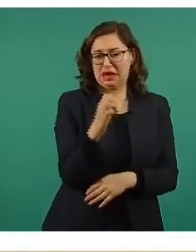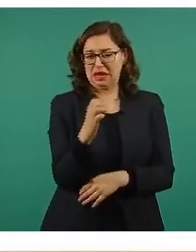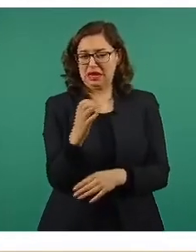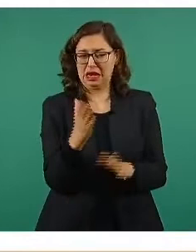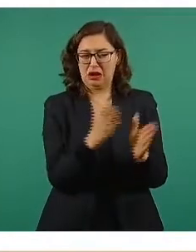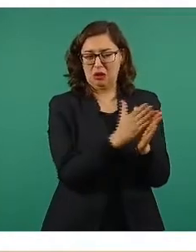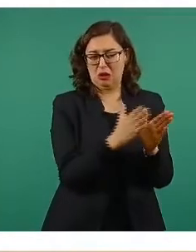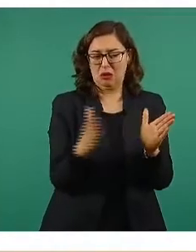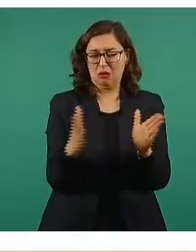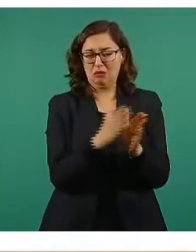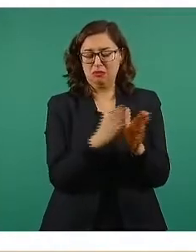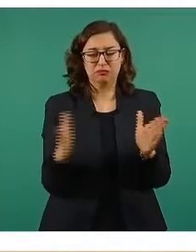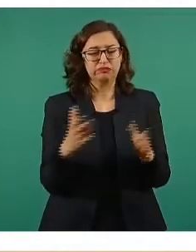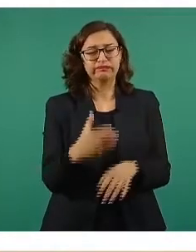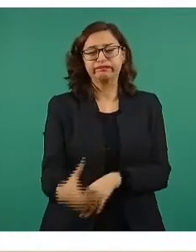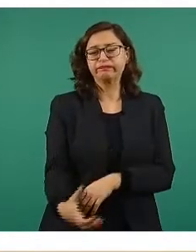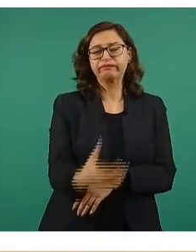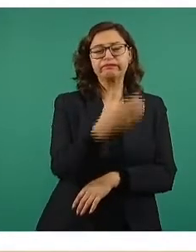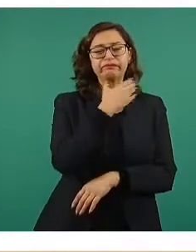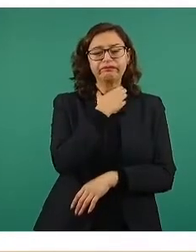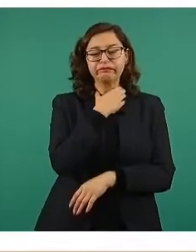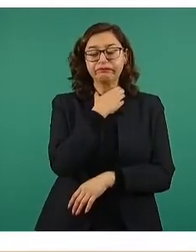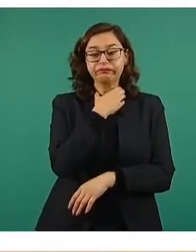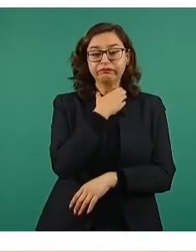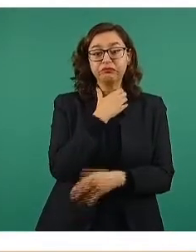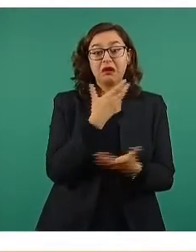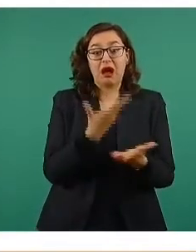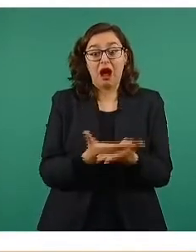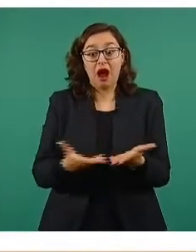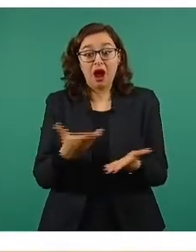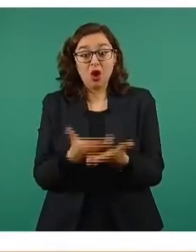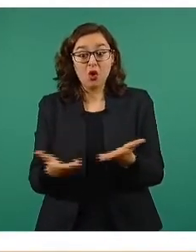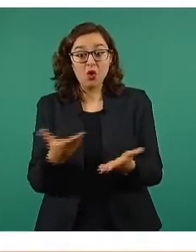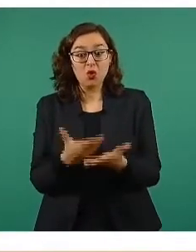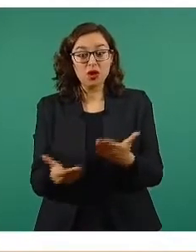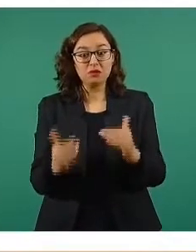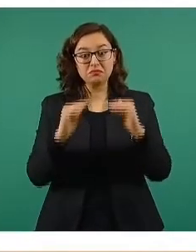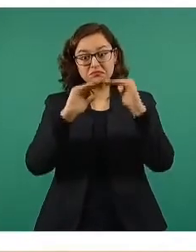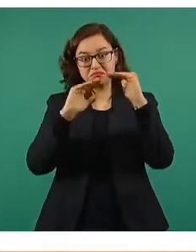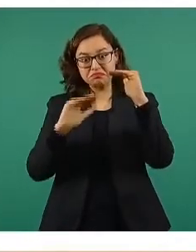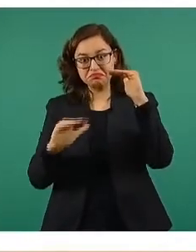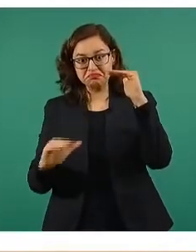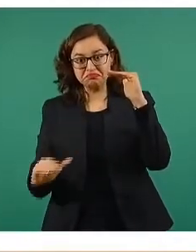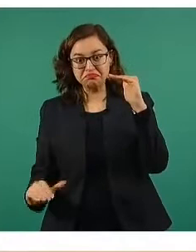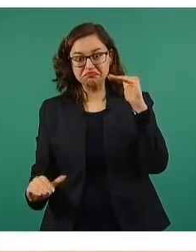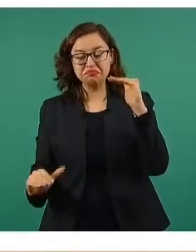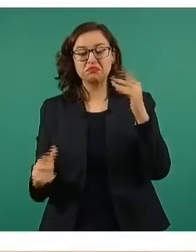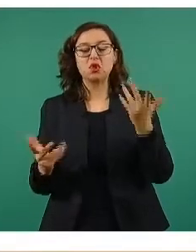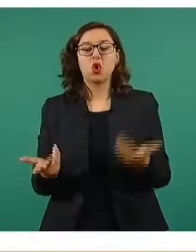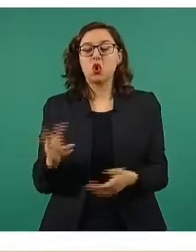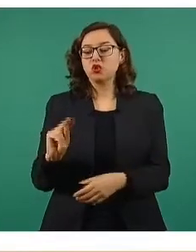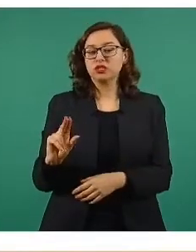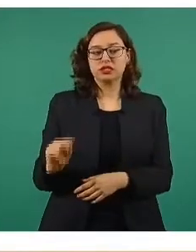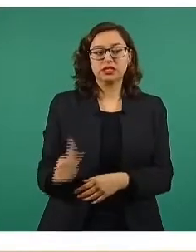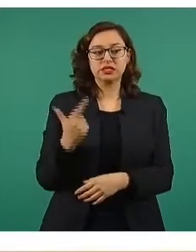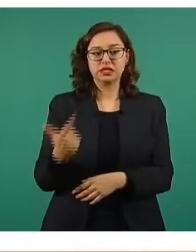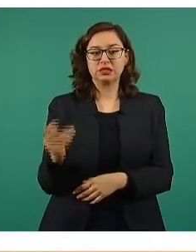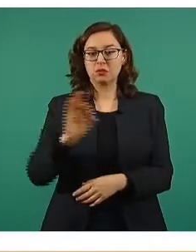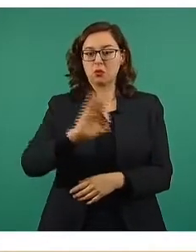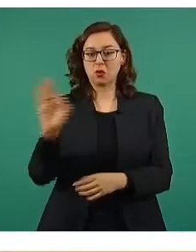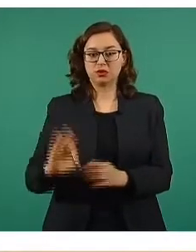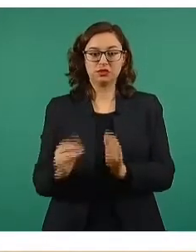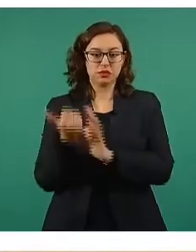2 semanas de enero. Y la comparación de una reducción de 87% es con respecto a la fecha